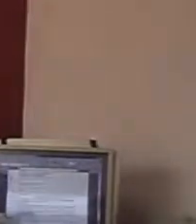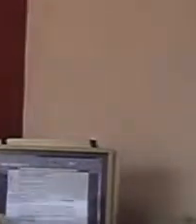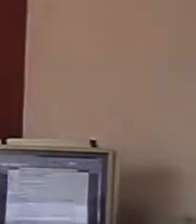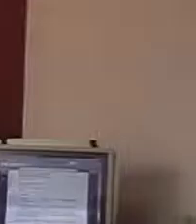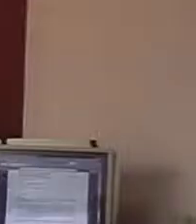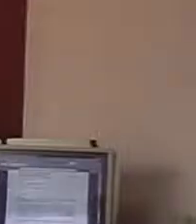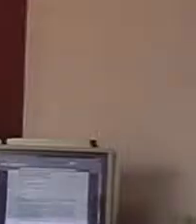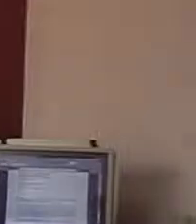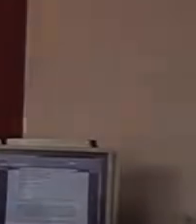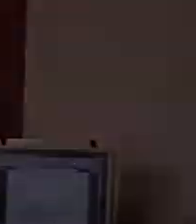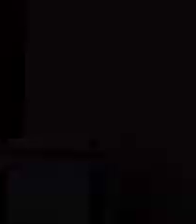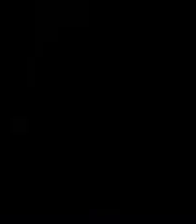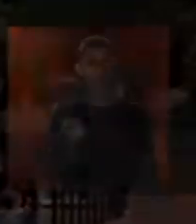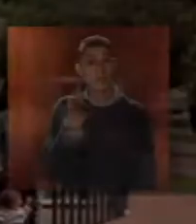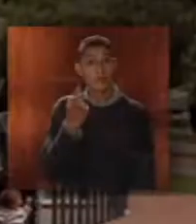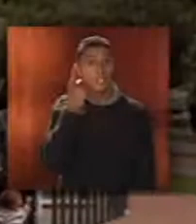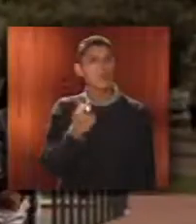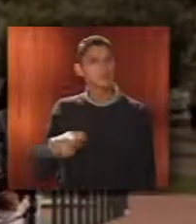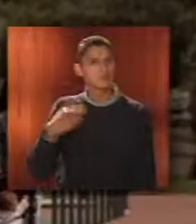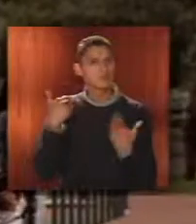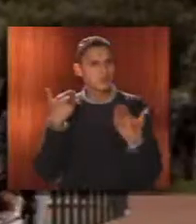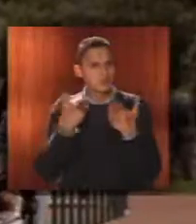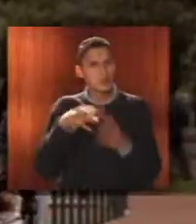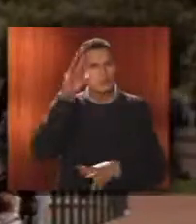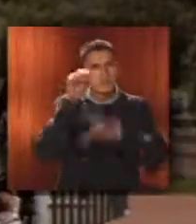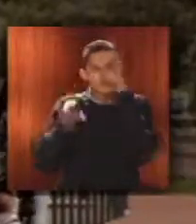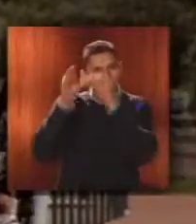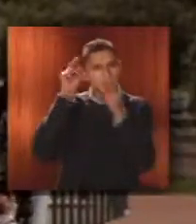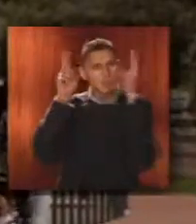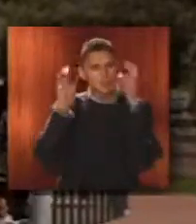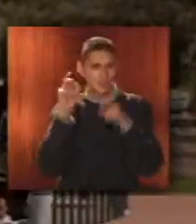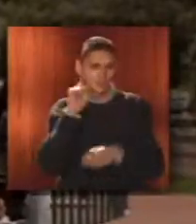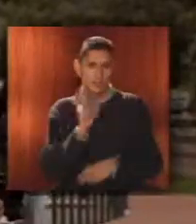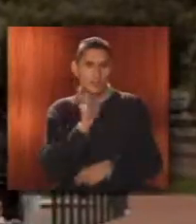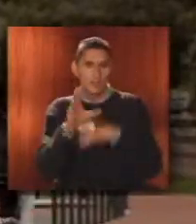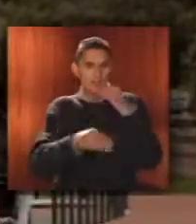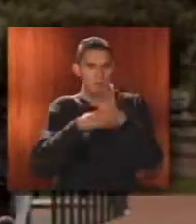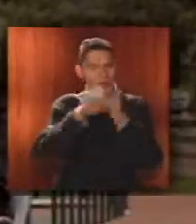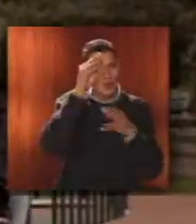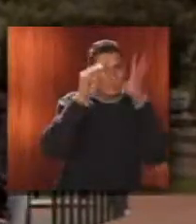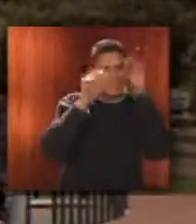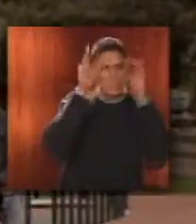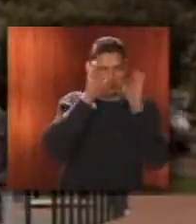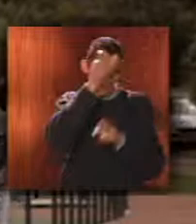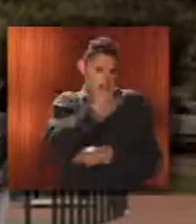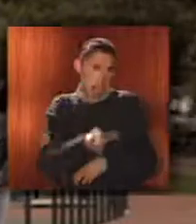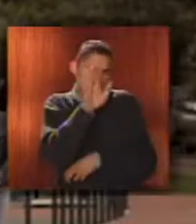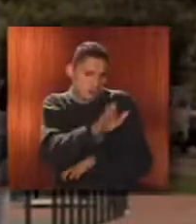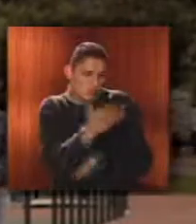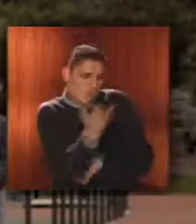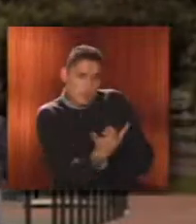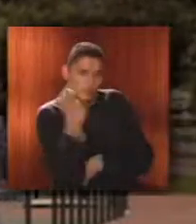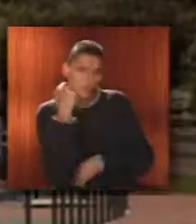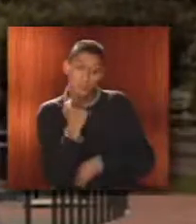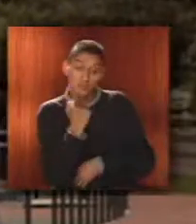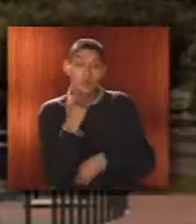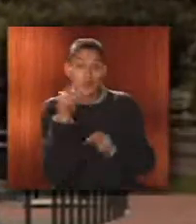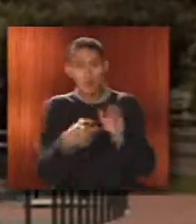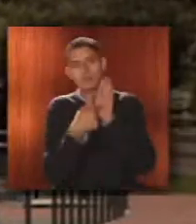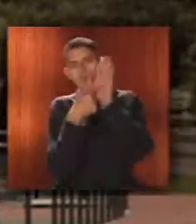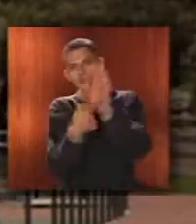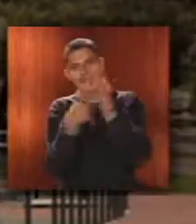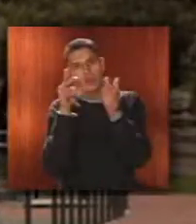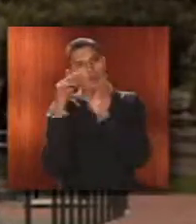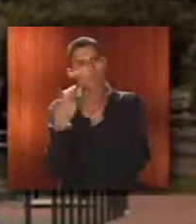ido aceptando esta integración. El día de hoy tuvimos la posibilidad de aprender un poco más acerca de la sordera y de las personas que tienen esta